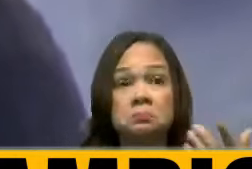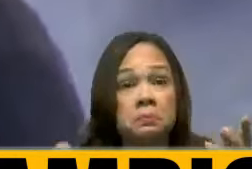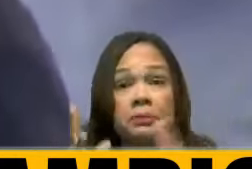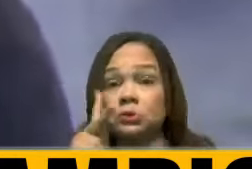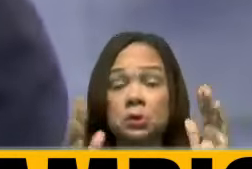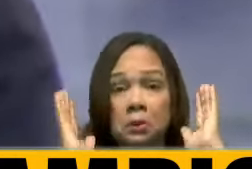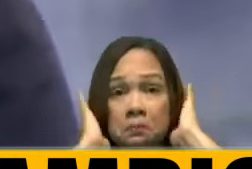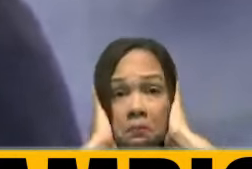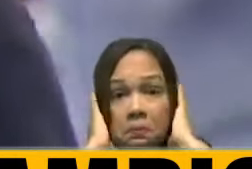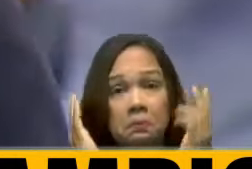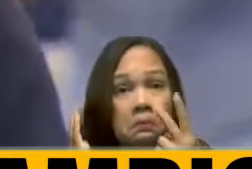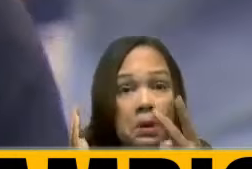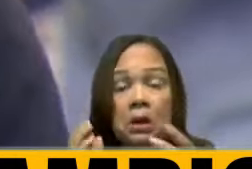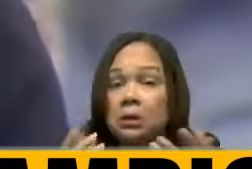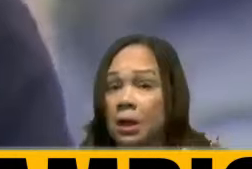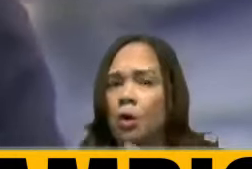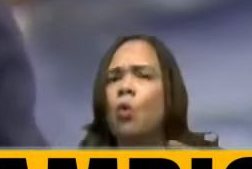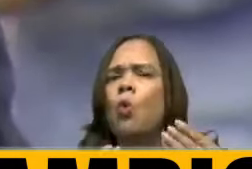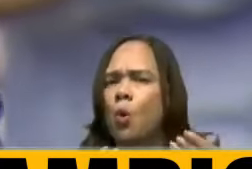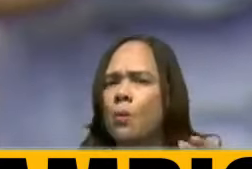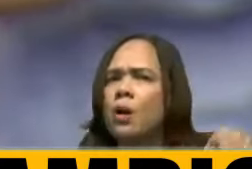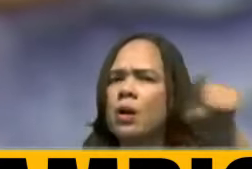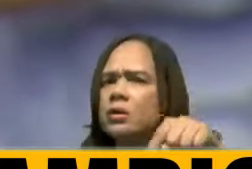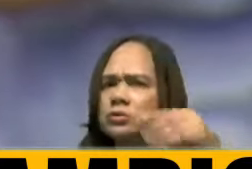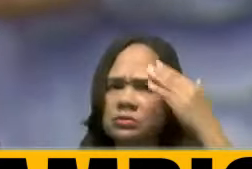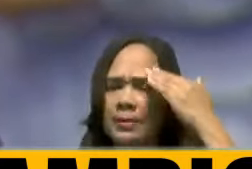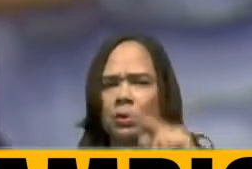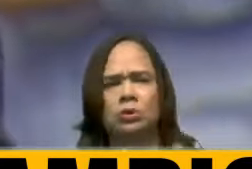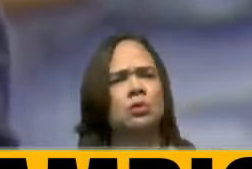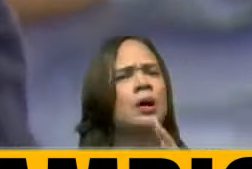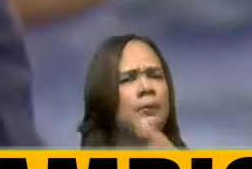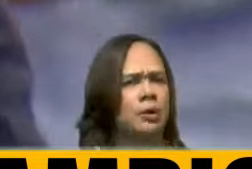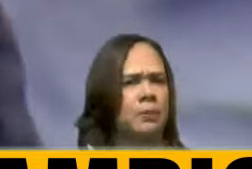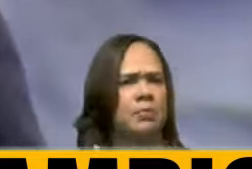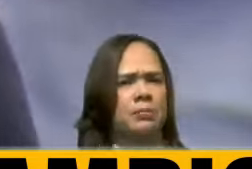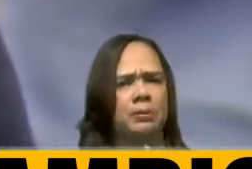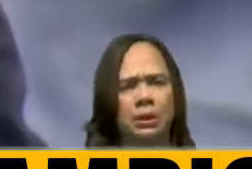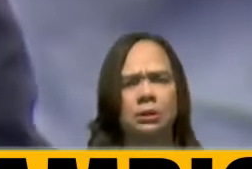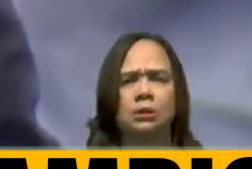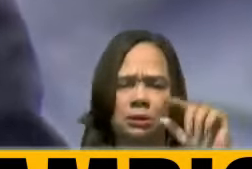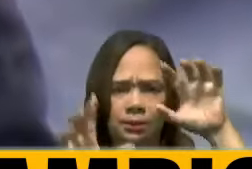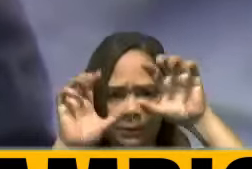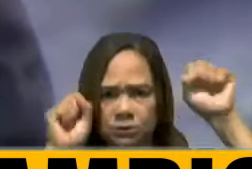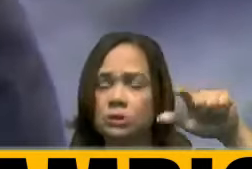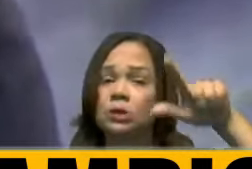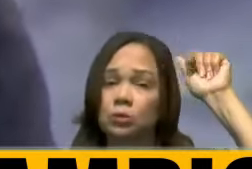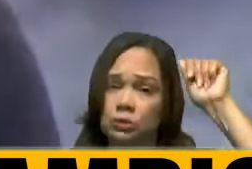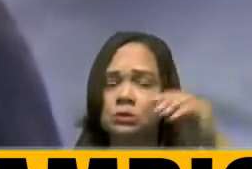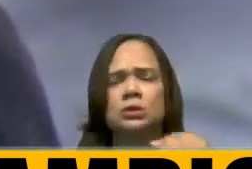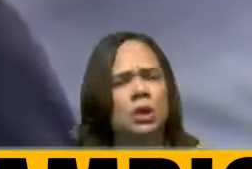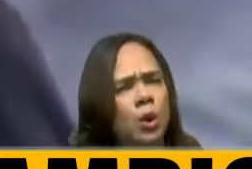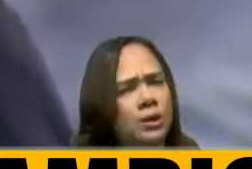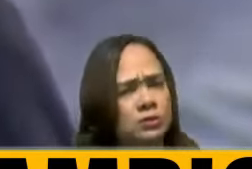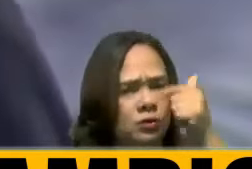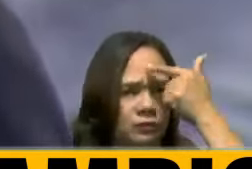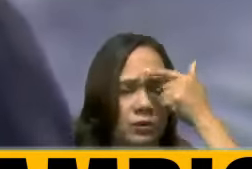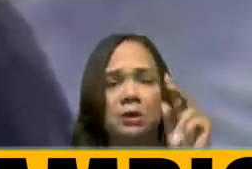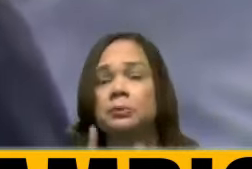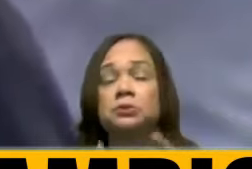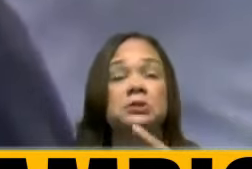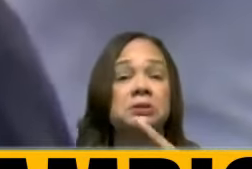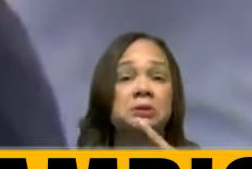manera más eficiente Porque cuando uno habla de lo positivo de la gestión del presidente Luis abinader de lo que ha hecho el gobierno la gente